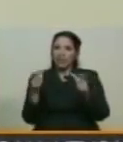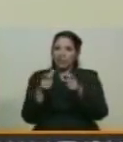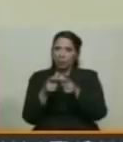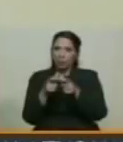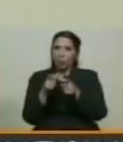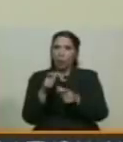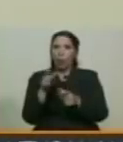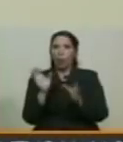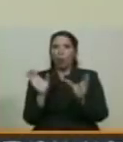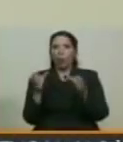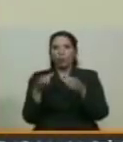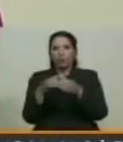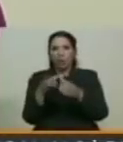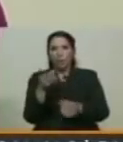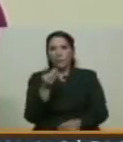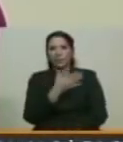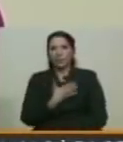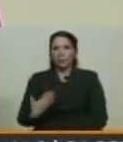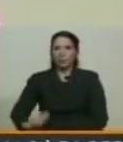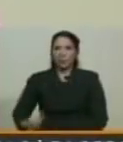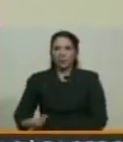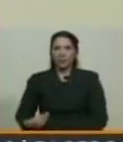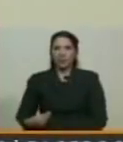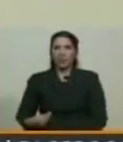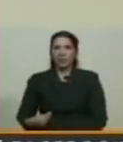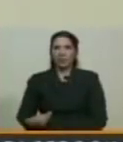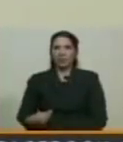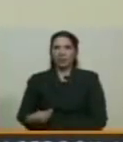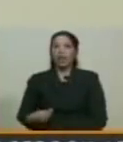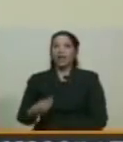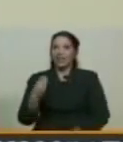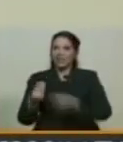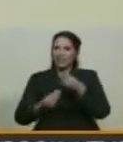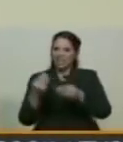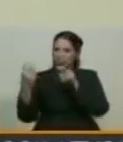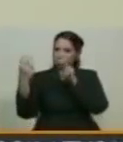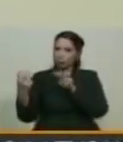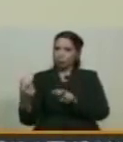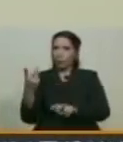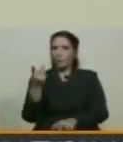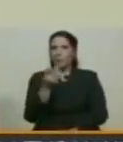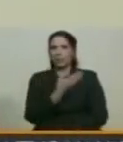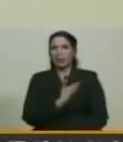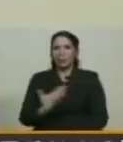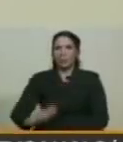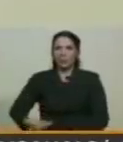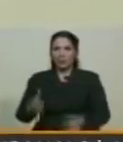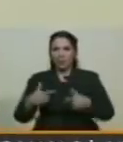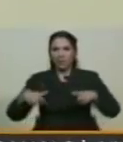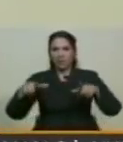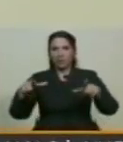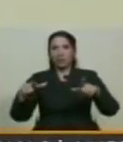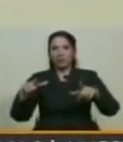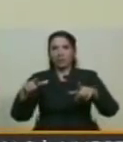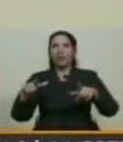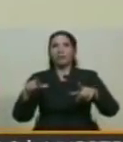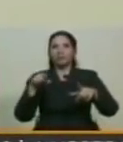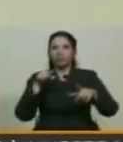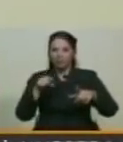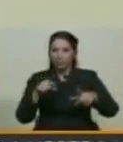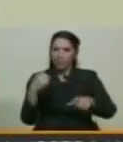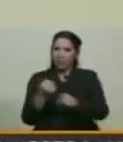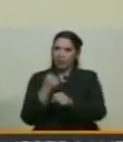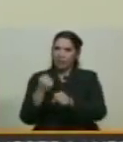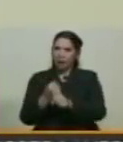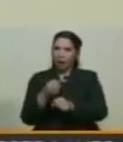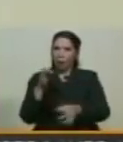de Vicepresidentes que se desarrolló en la sede de la Vicepresidencia Ejecutiva de la República. La ha calificado como una jornada de trabajo fructífera, muy